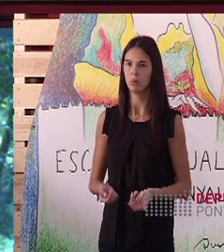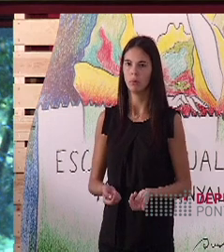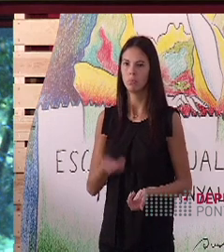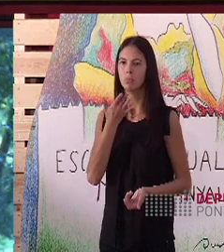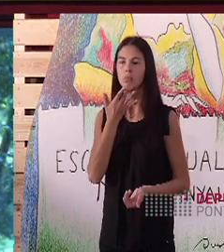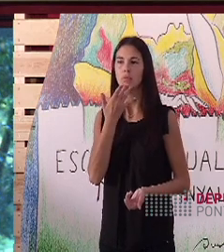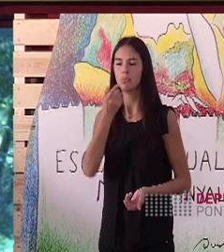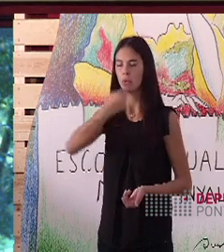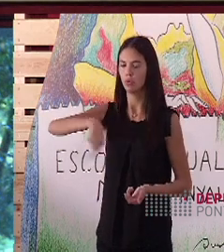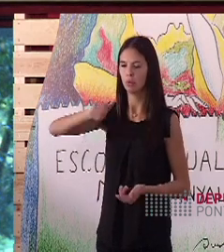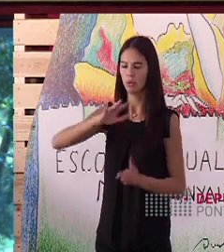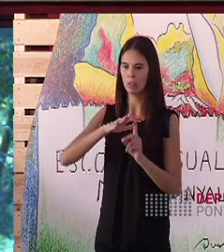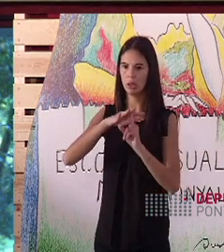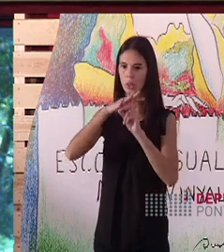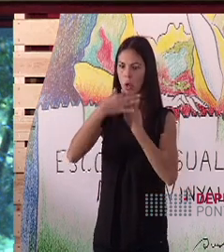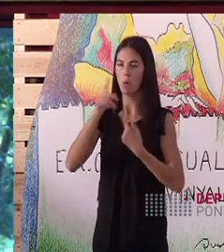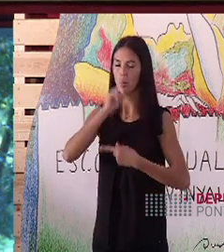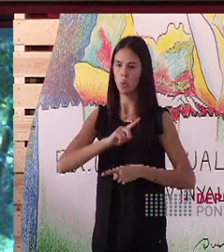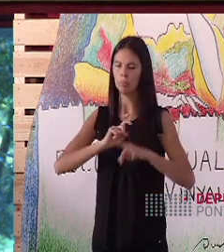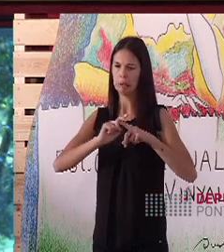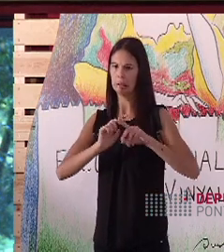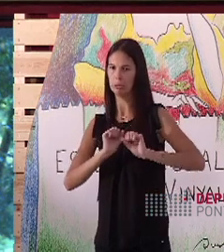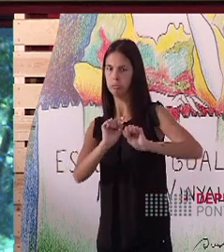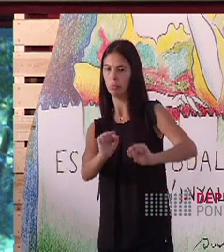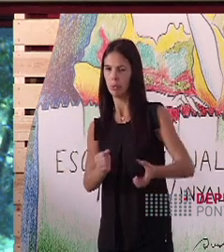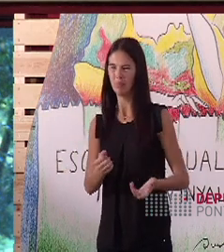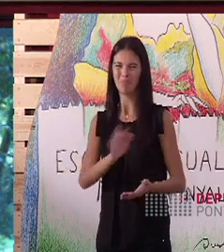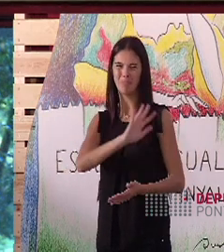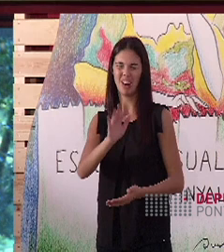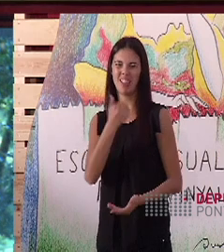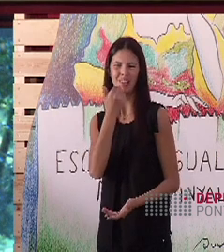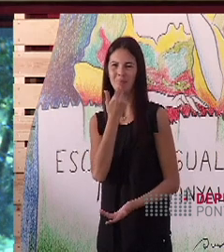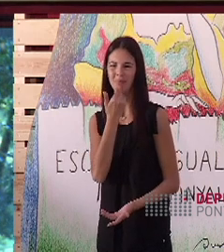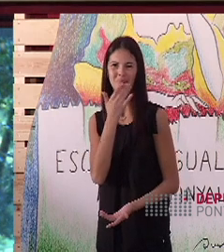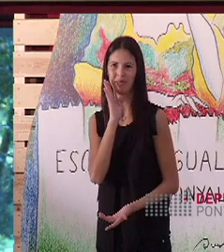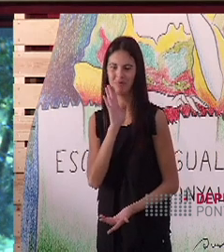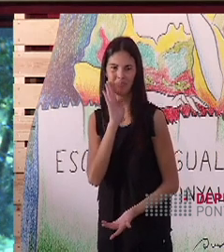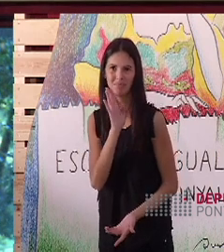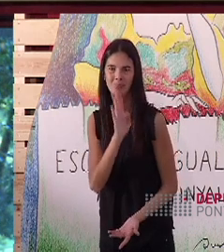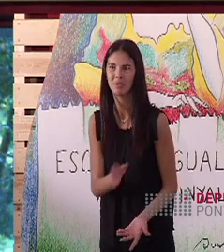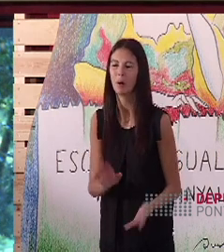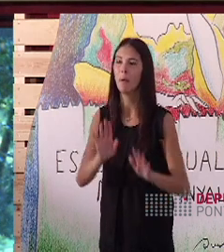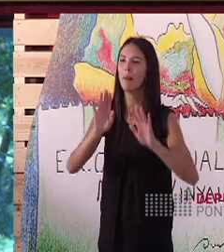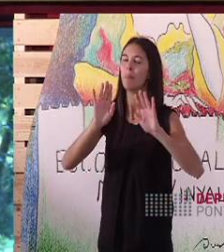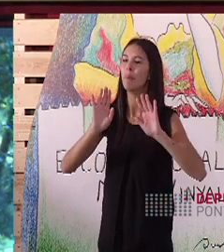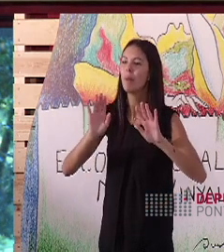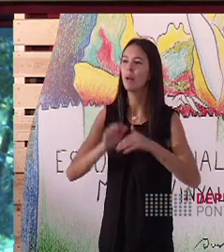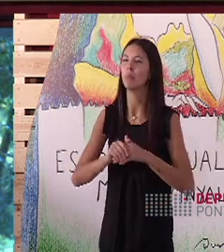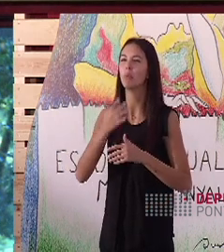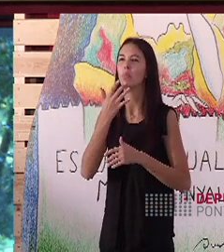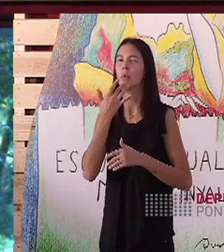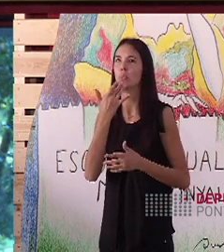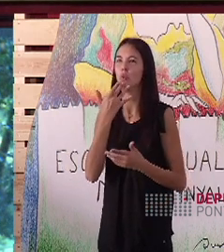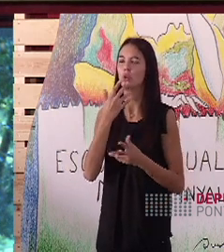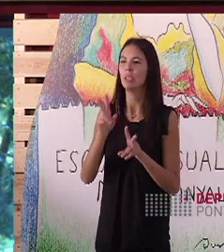posición crítica con la prostitución nos parece una extravagancia, pero sin embargo, cuando